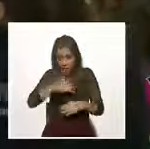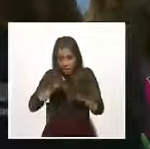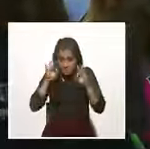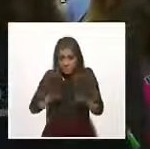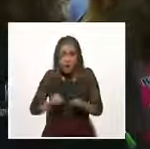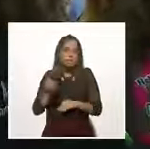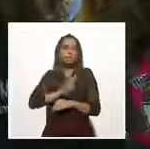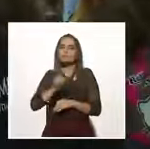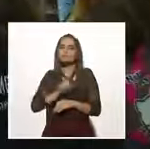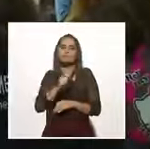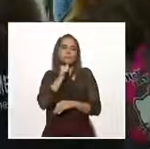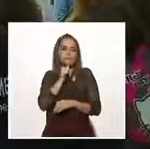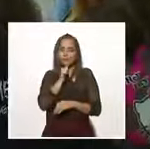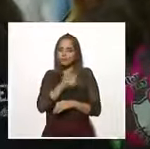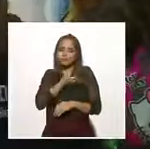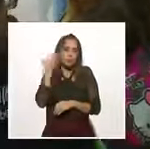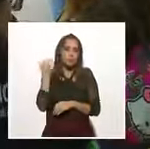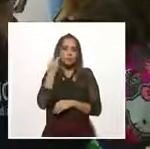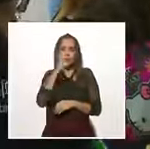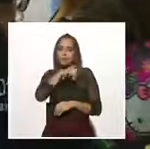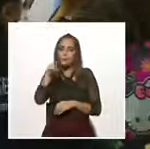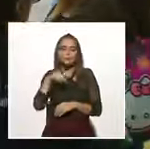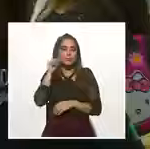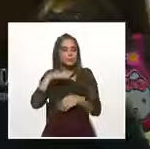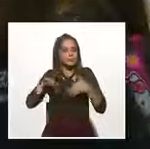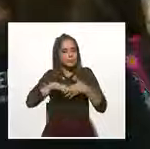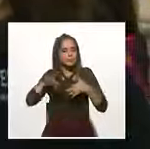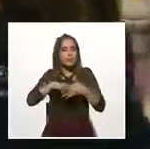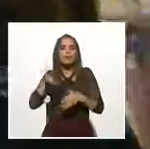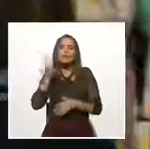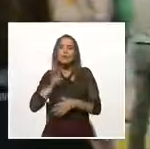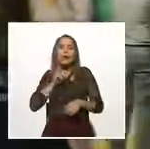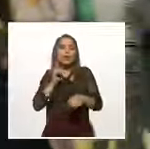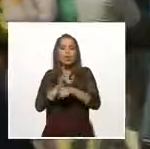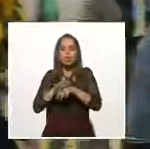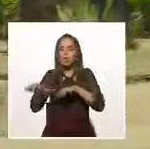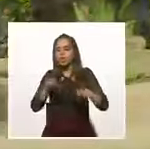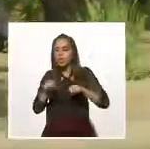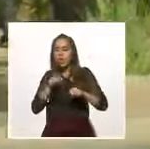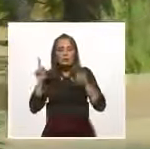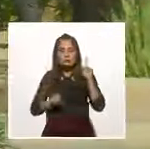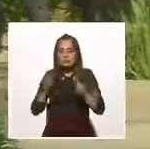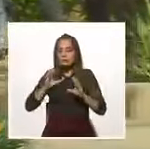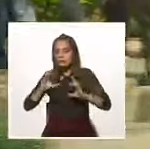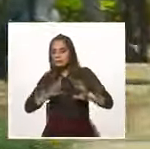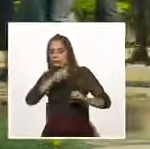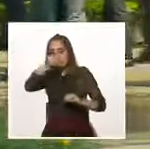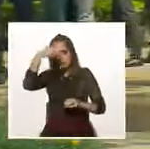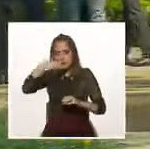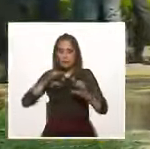esa razón, debemos practicar simulacros periódicamente.